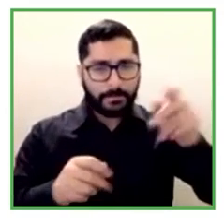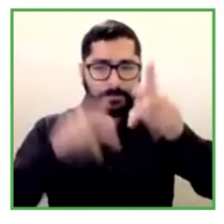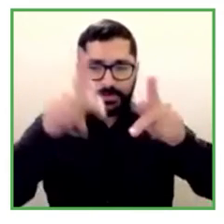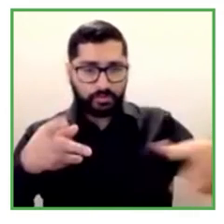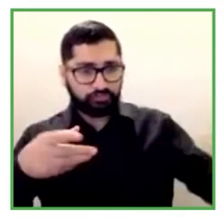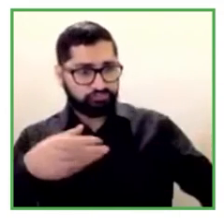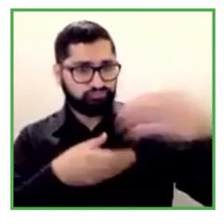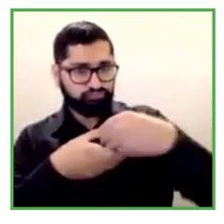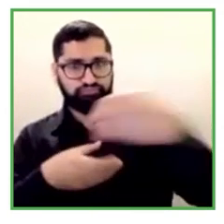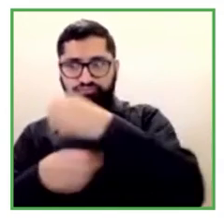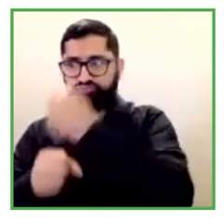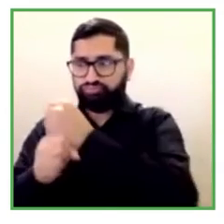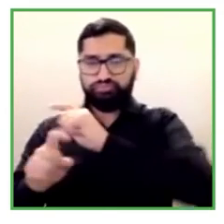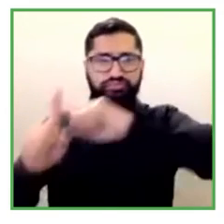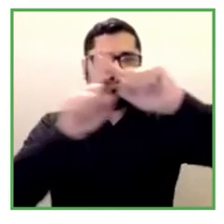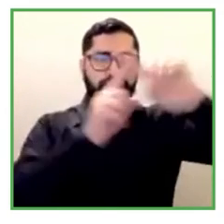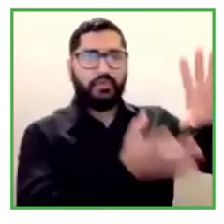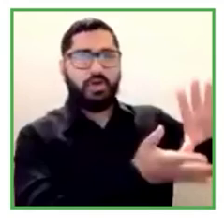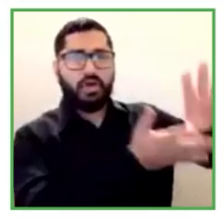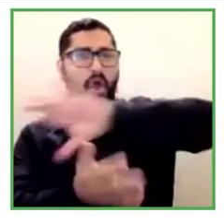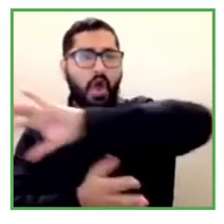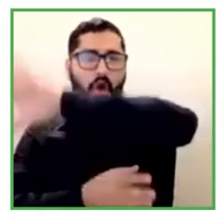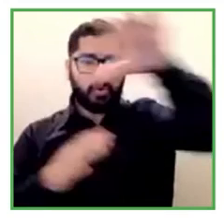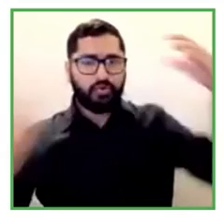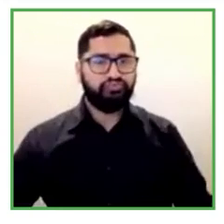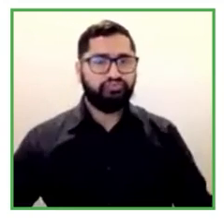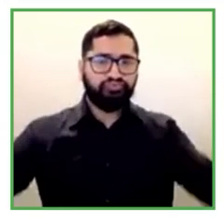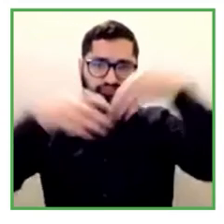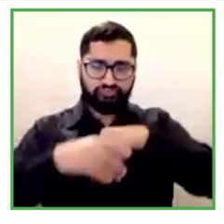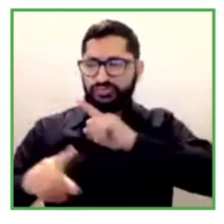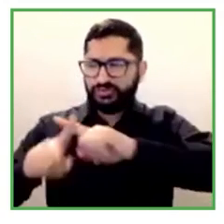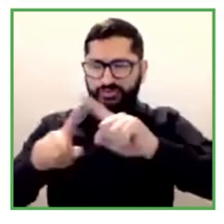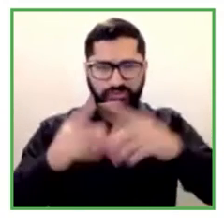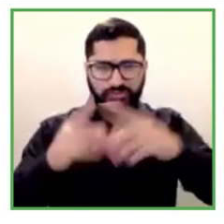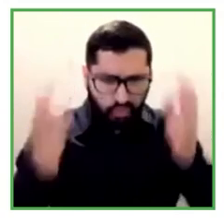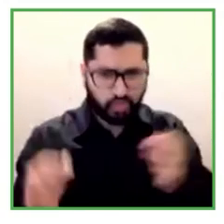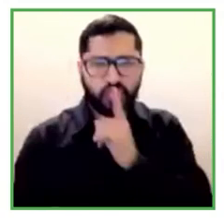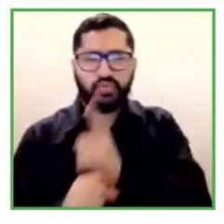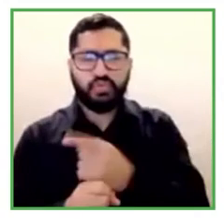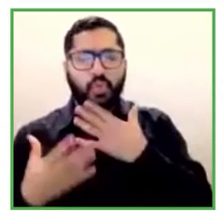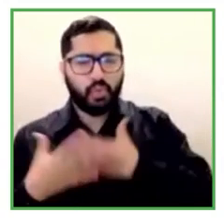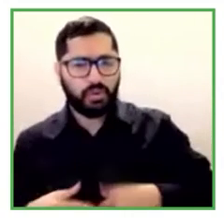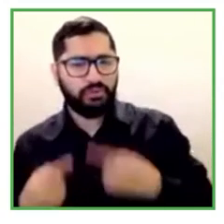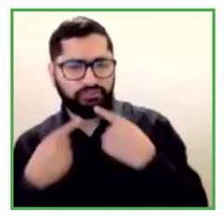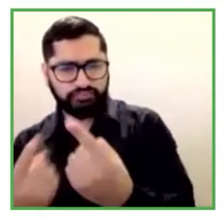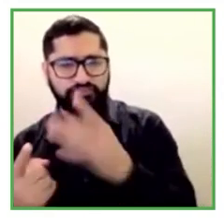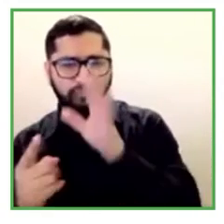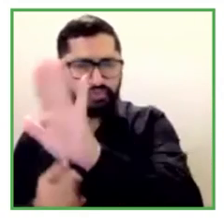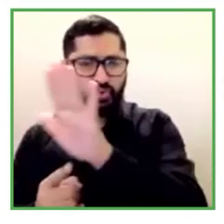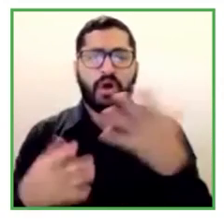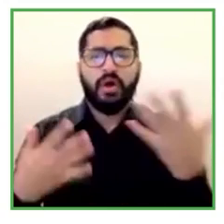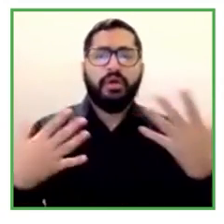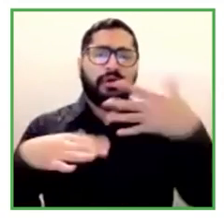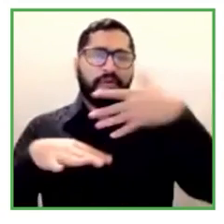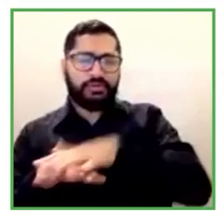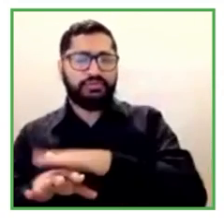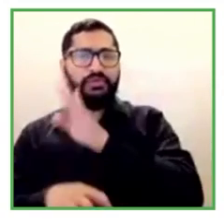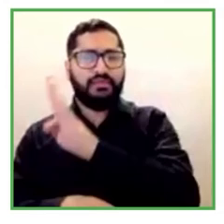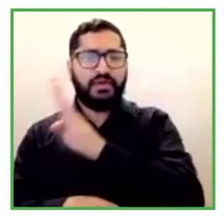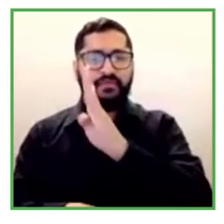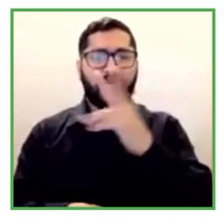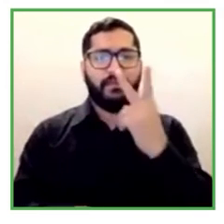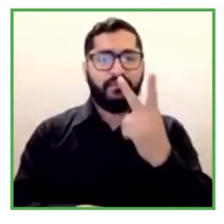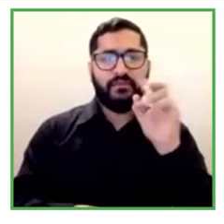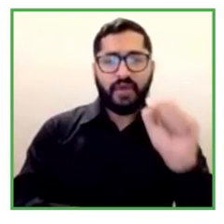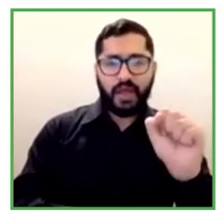nos gusta contar mucho una experiencia que tuvimos con la integración del BBVA Chile, donde nos basamos mucho en el